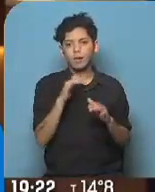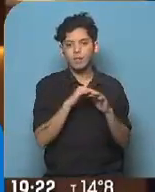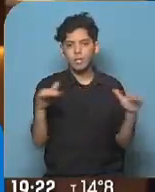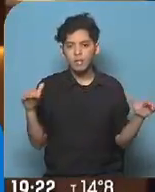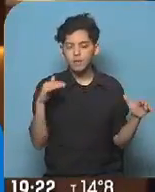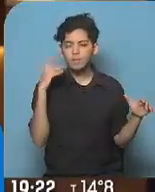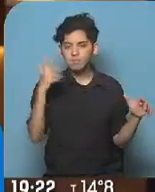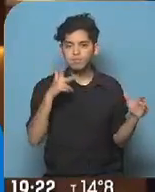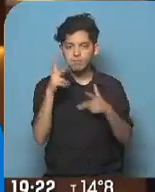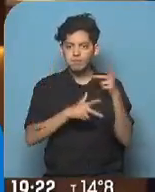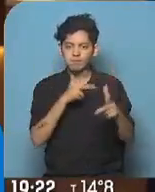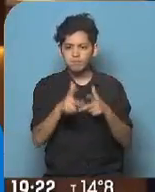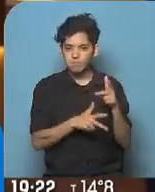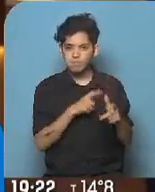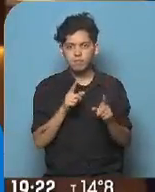que